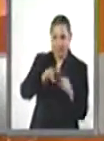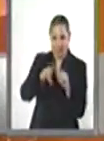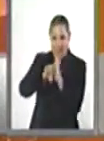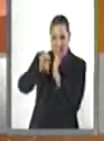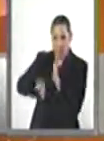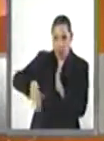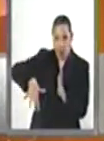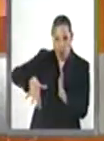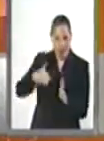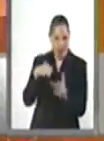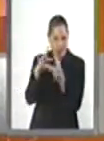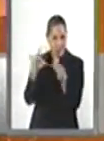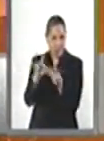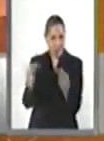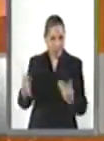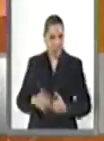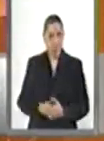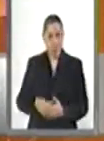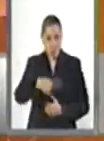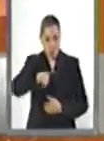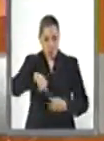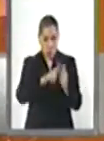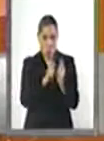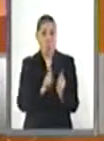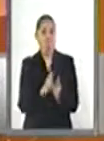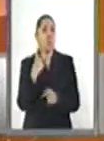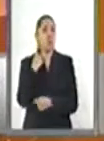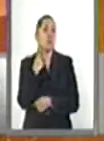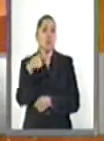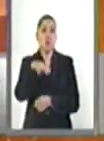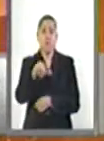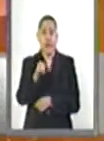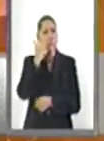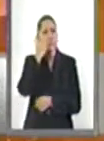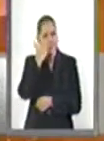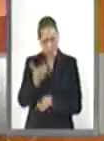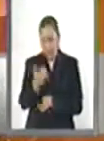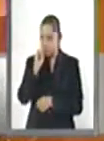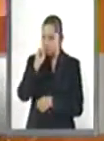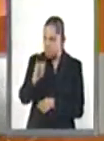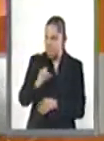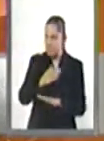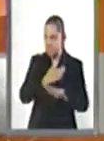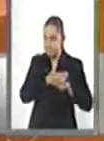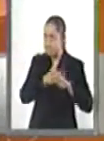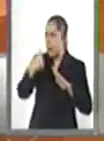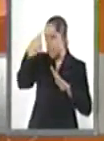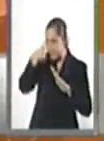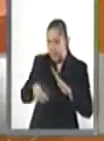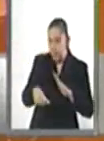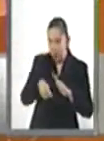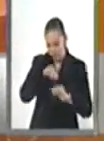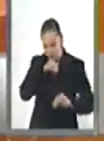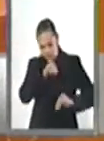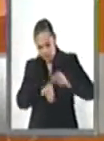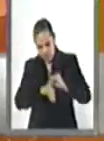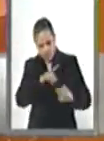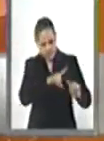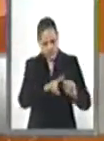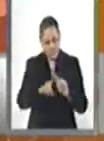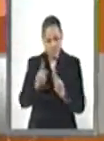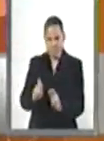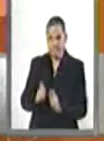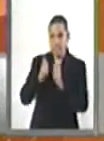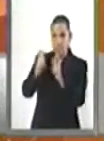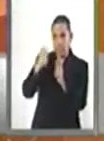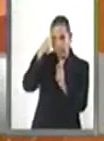tenemos como compromiso dotar al Estado de las herramientas jurídicas necesarias para acabar con el robo